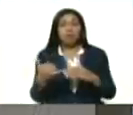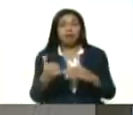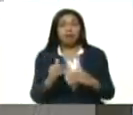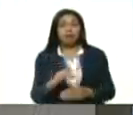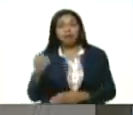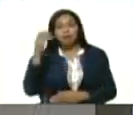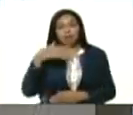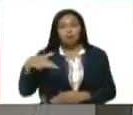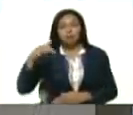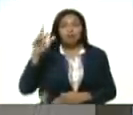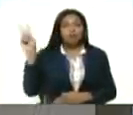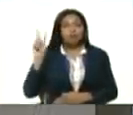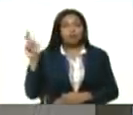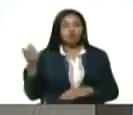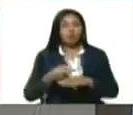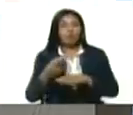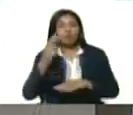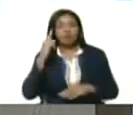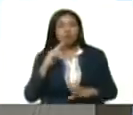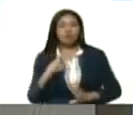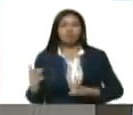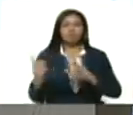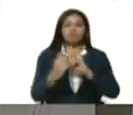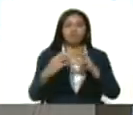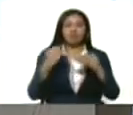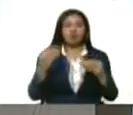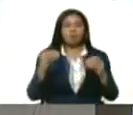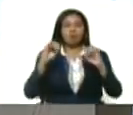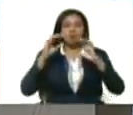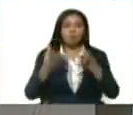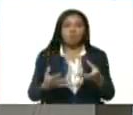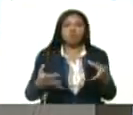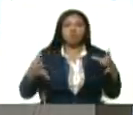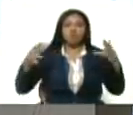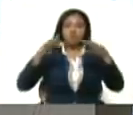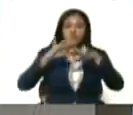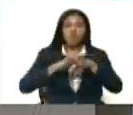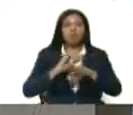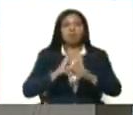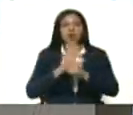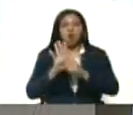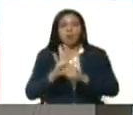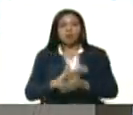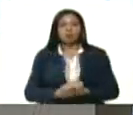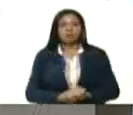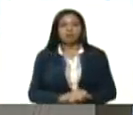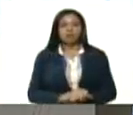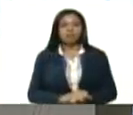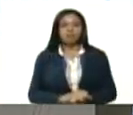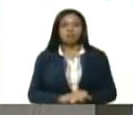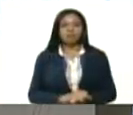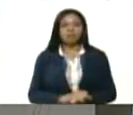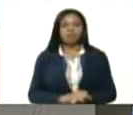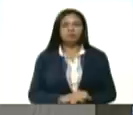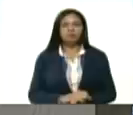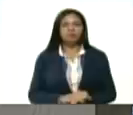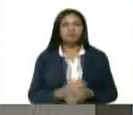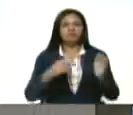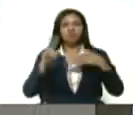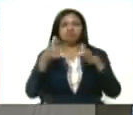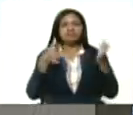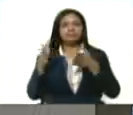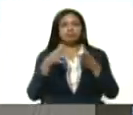que el pueblo de Venezuela y el gobierno bolivariano enfrentarían la pandemia por COVID-19. El 12 de